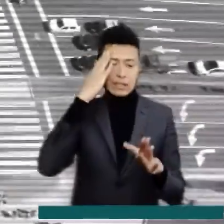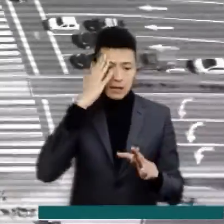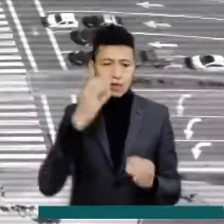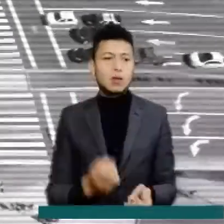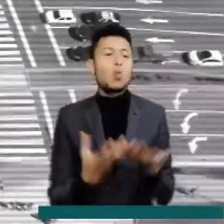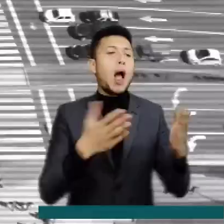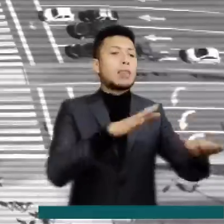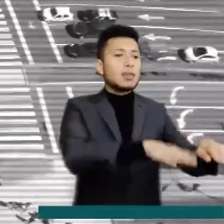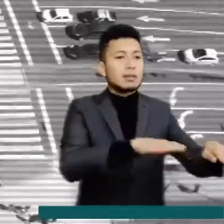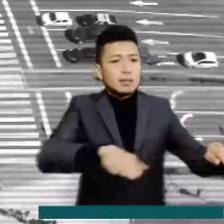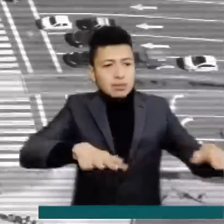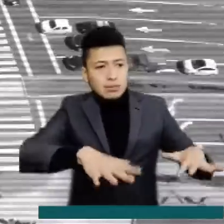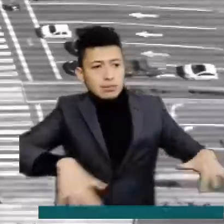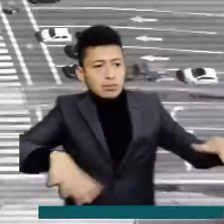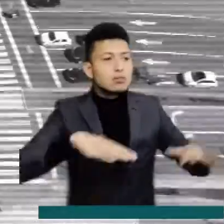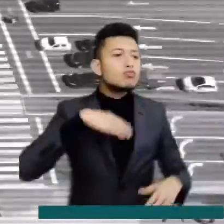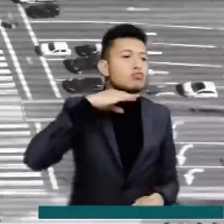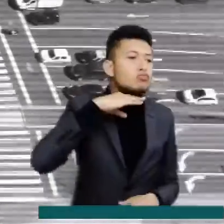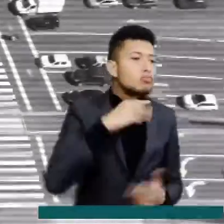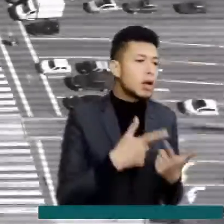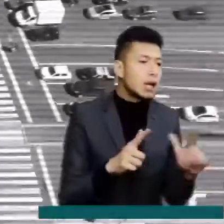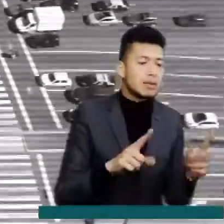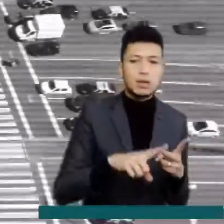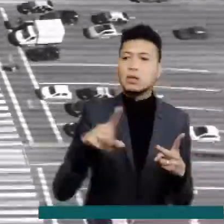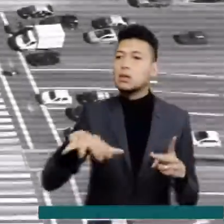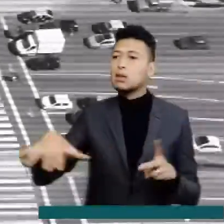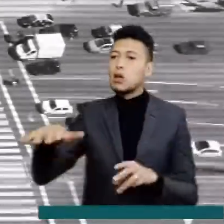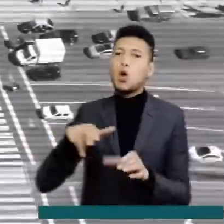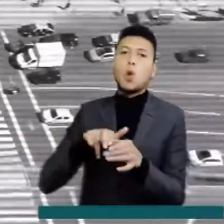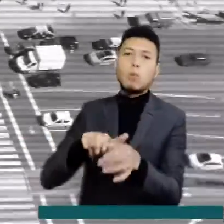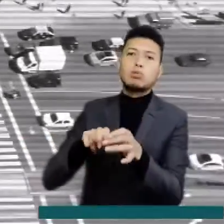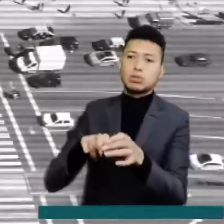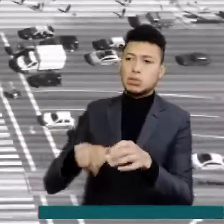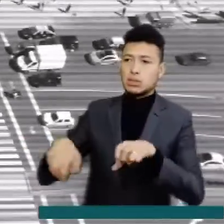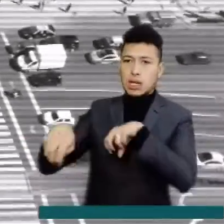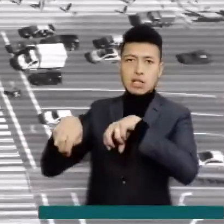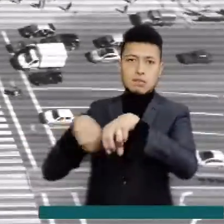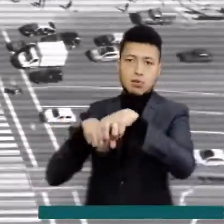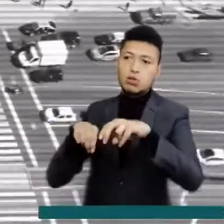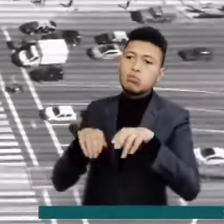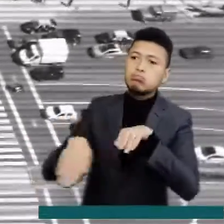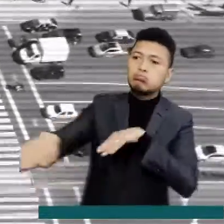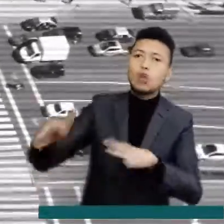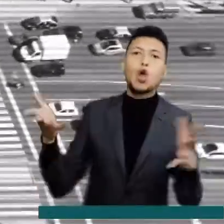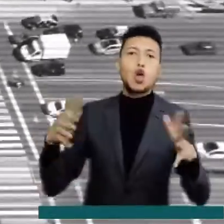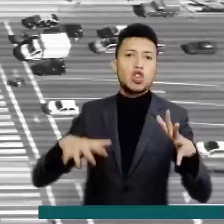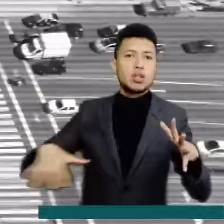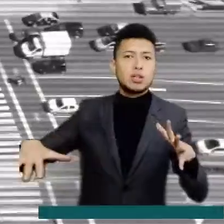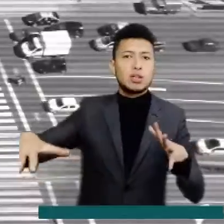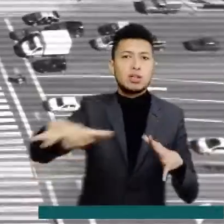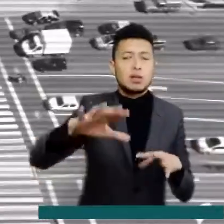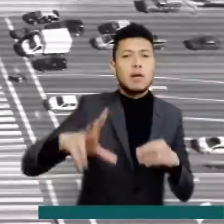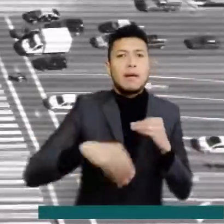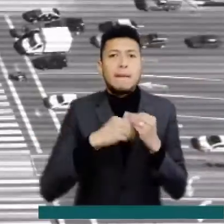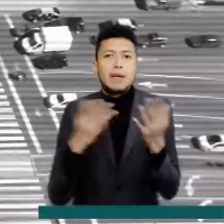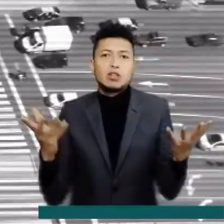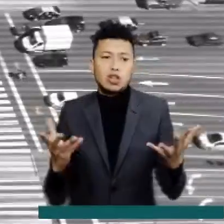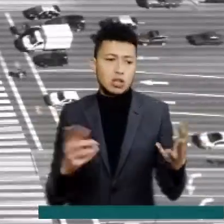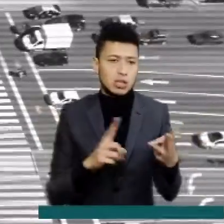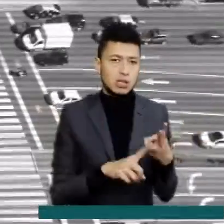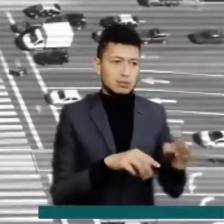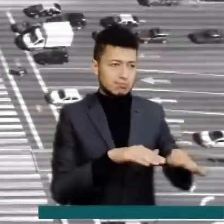estacionamiento hay disponibles en una zona en donde están los buses del sistema de transporte masivo donde se está acumulando